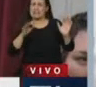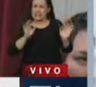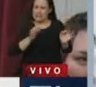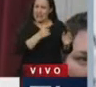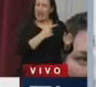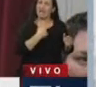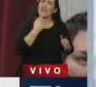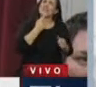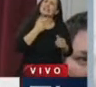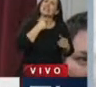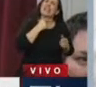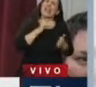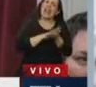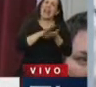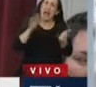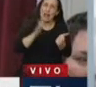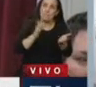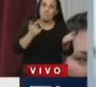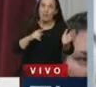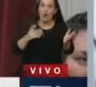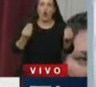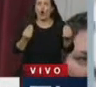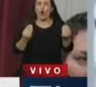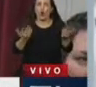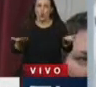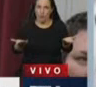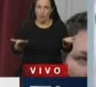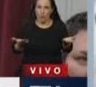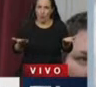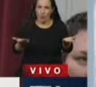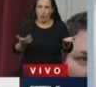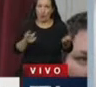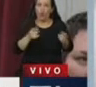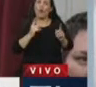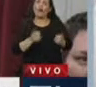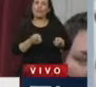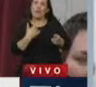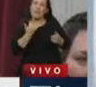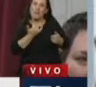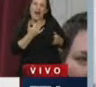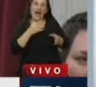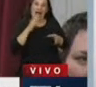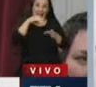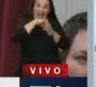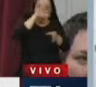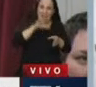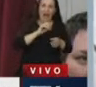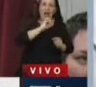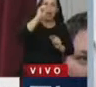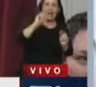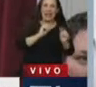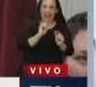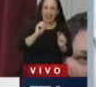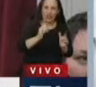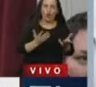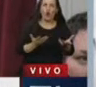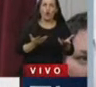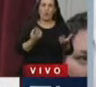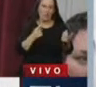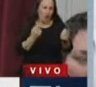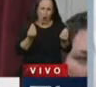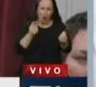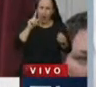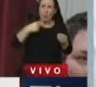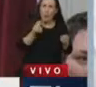contra de todos los artículos que implican algún tipo de aumento de impuestos. Por eso, yo soy bastante optimista que muchos de esos artículos no van a pasar. Ahora, Martín, ¿cómo te